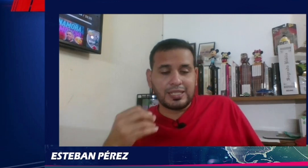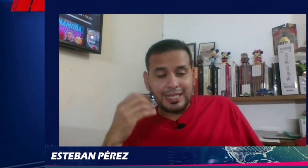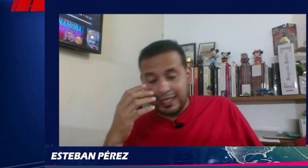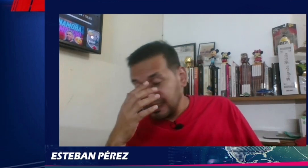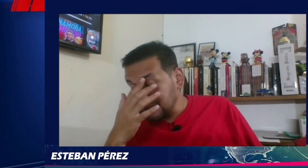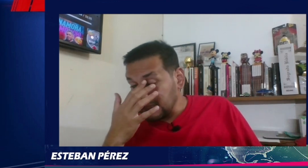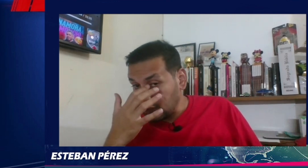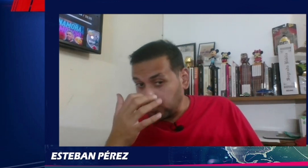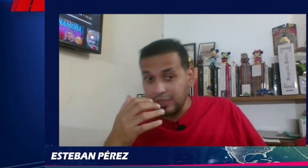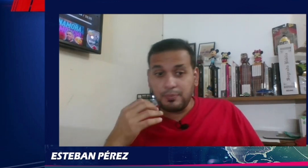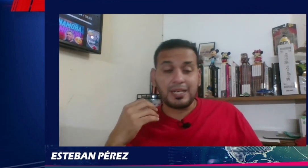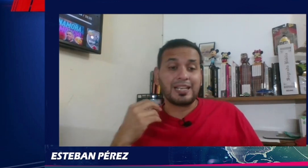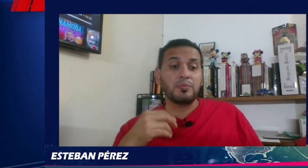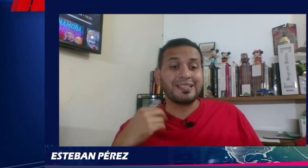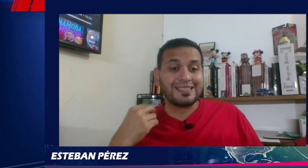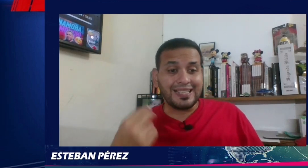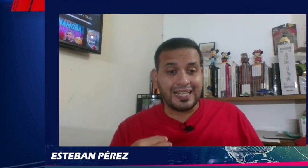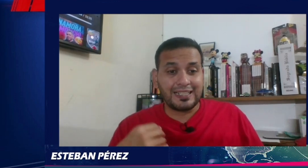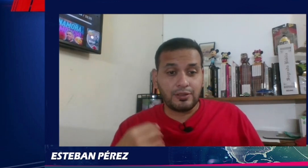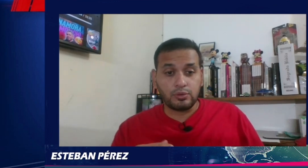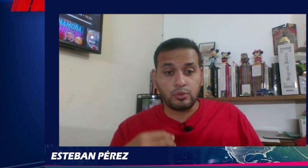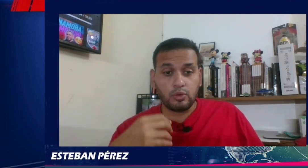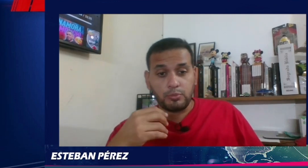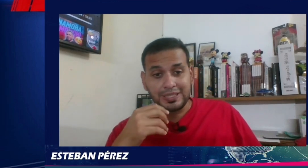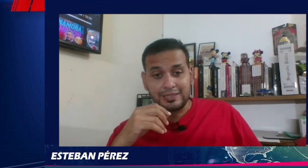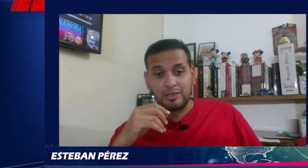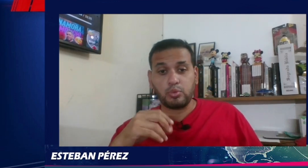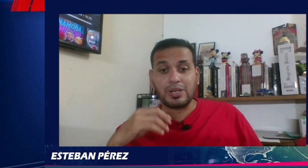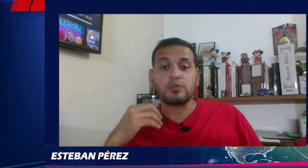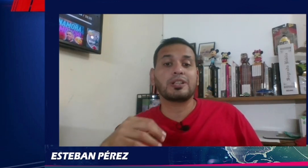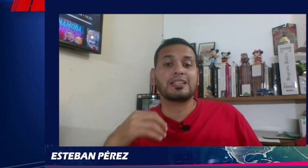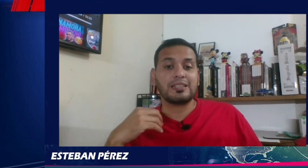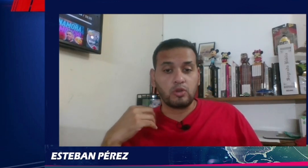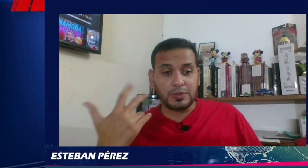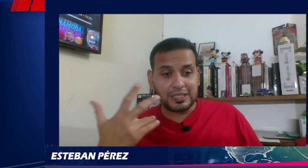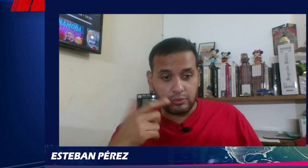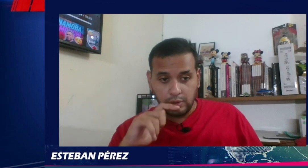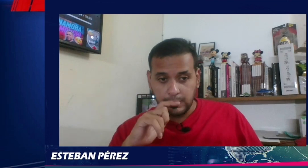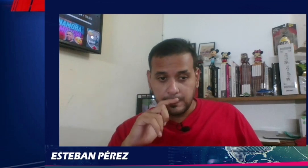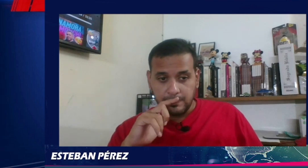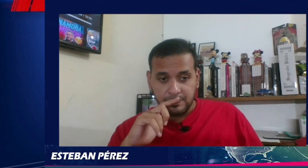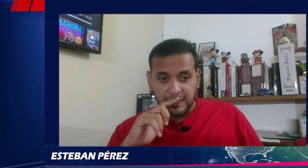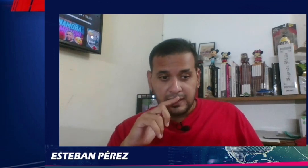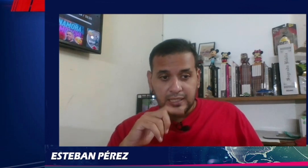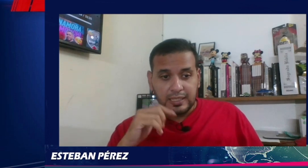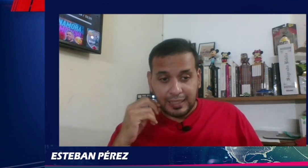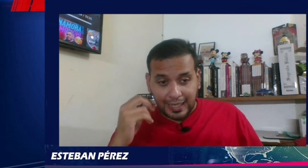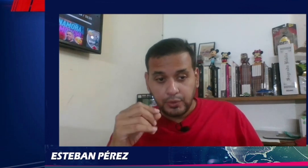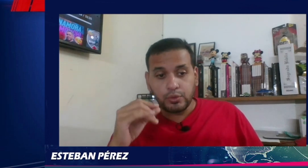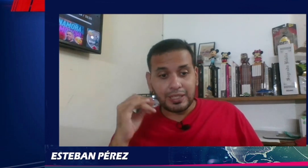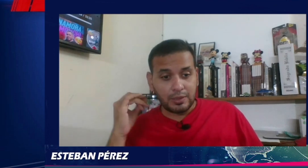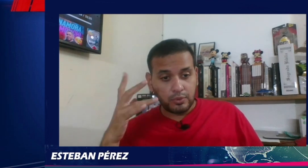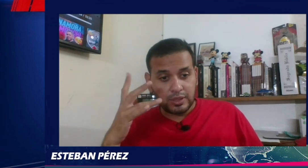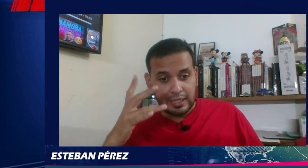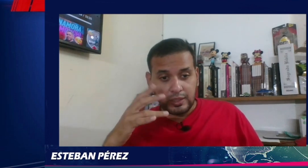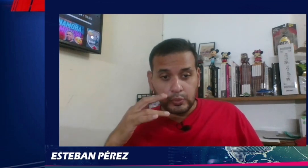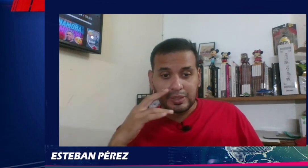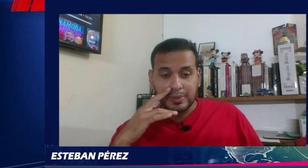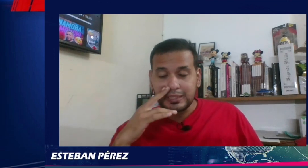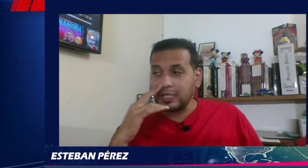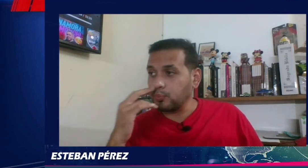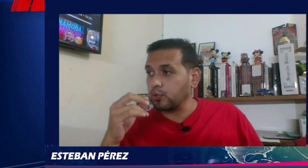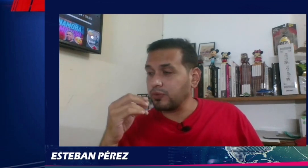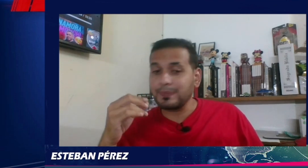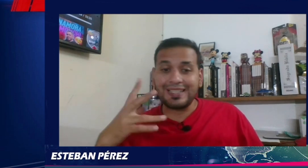a la Fiscalía General de la República para que investigara al doctor Hugo López-Gatell por las muertes del COVID-19. El caso derivó de la